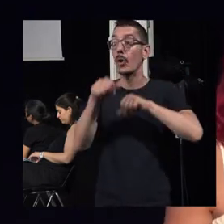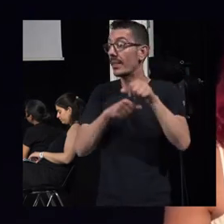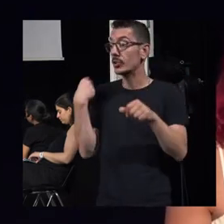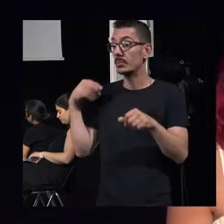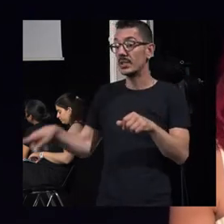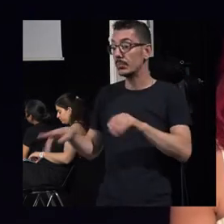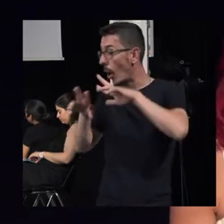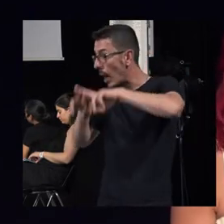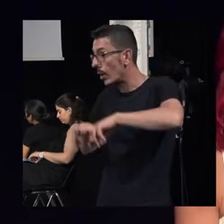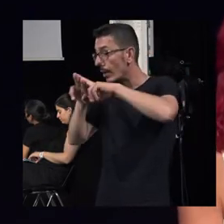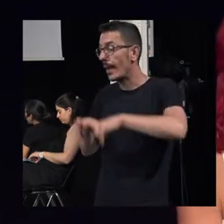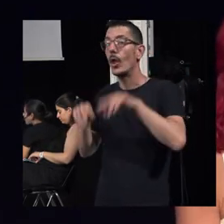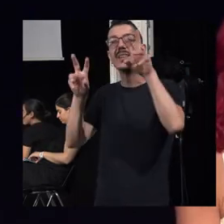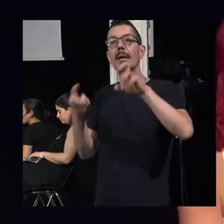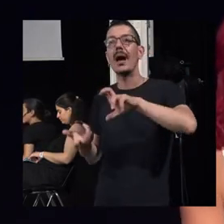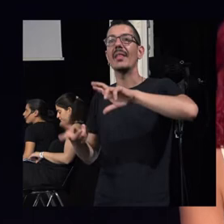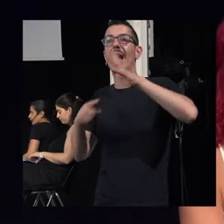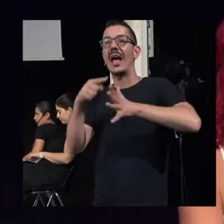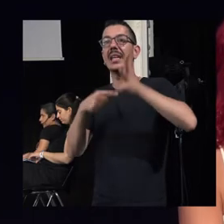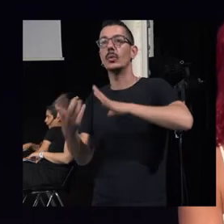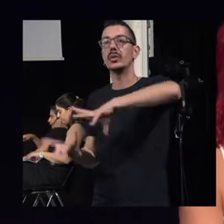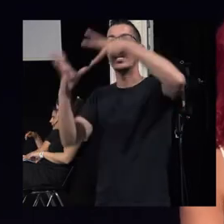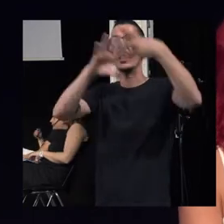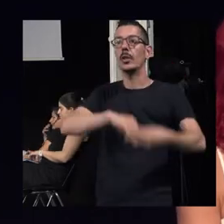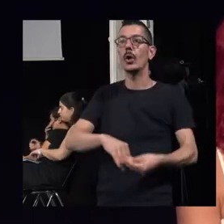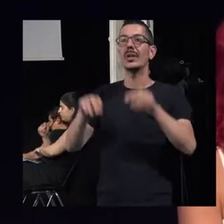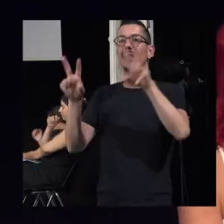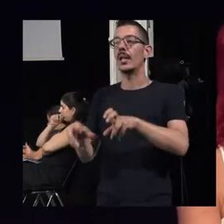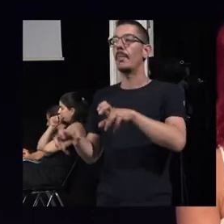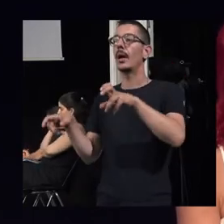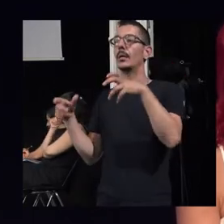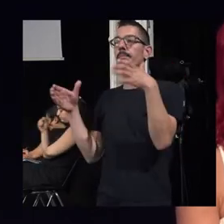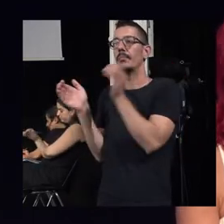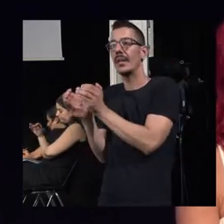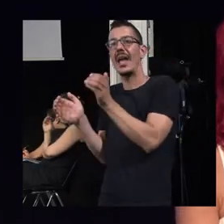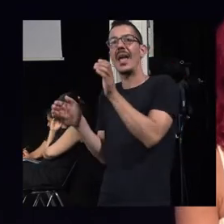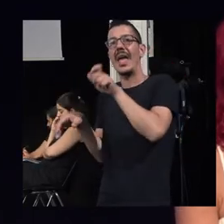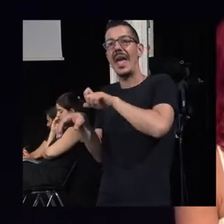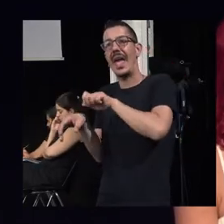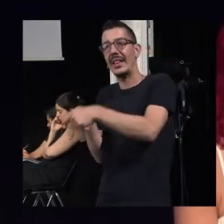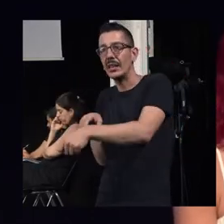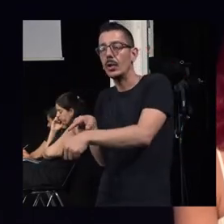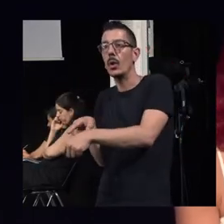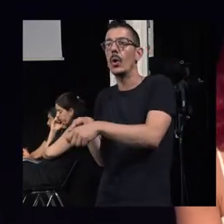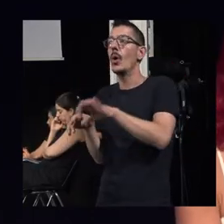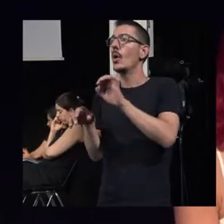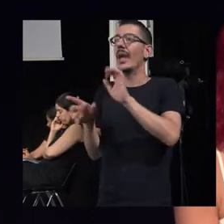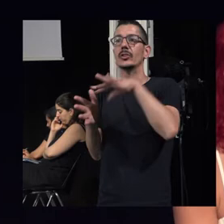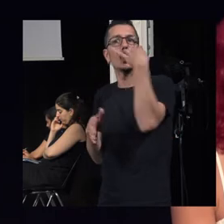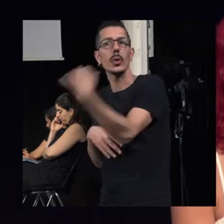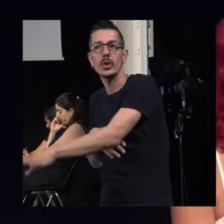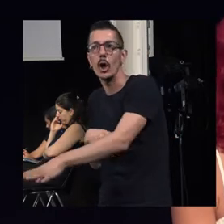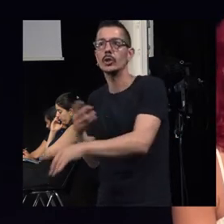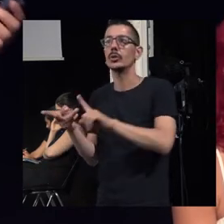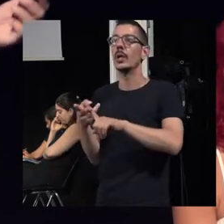de industrialización con la variante étnica, cómo se excluyó al pueblo gitano de la obrerización y por tanto después de la sindicación y